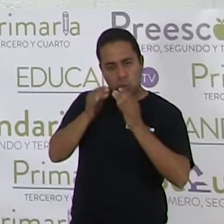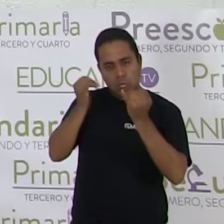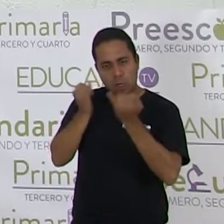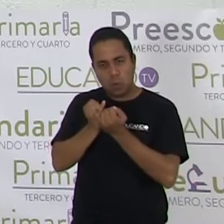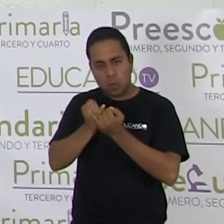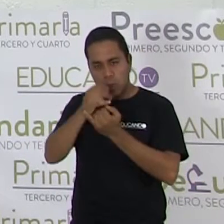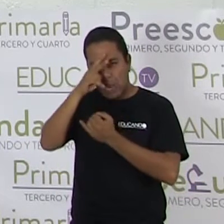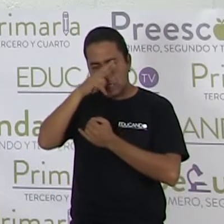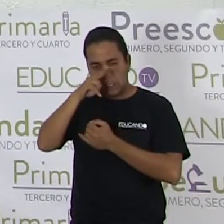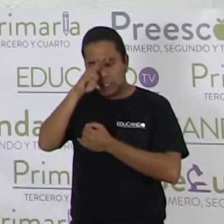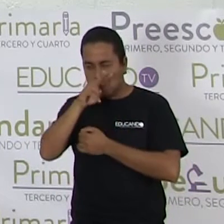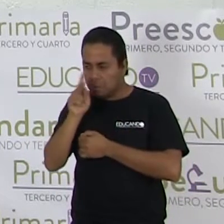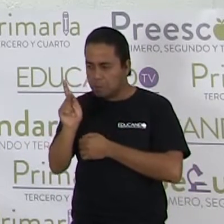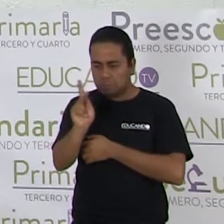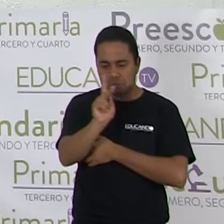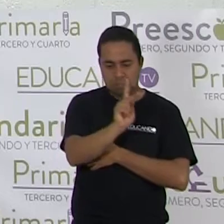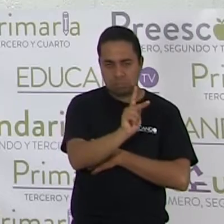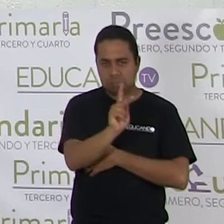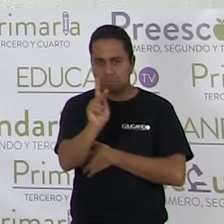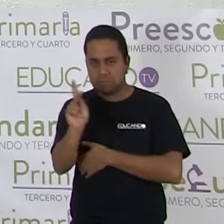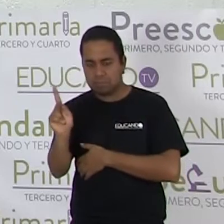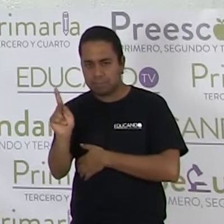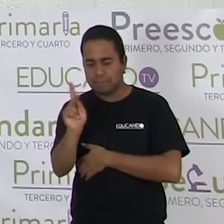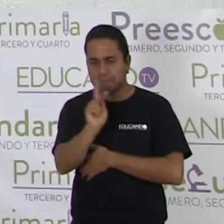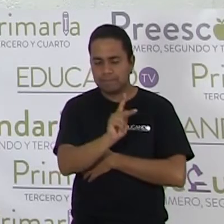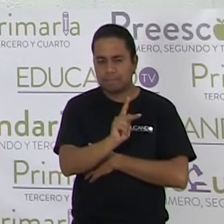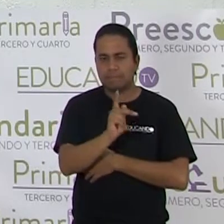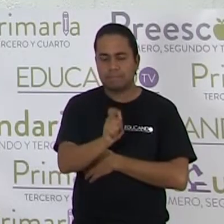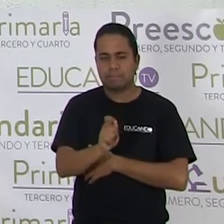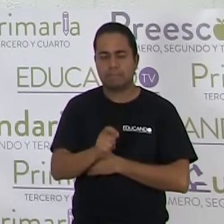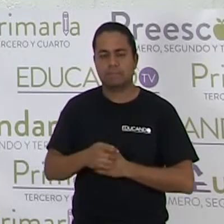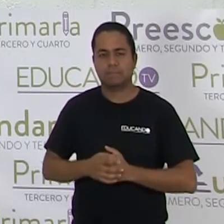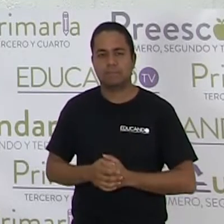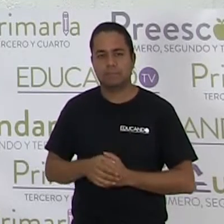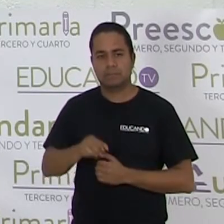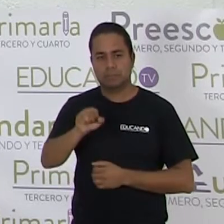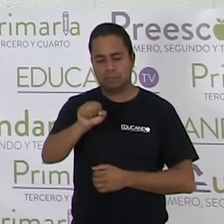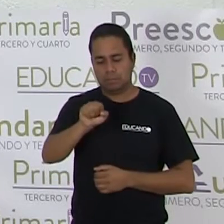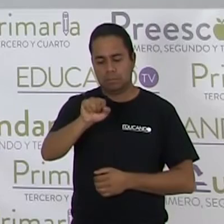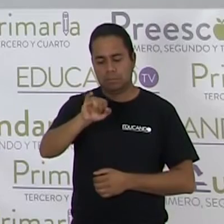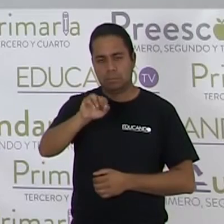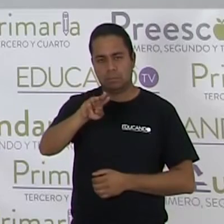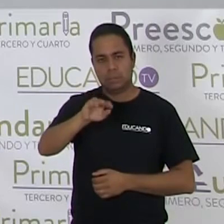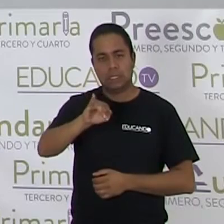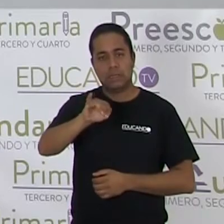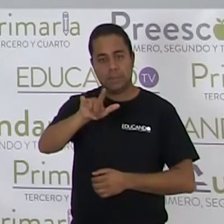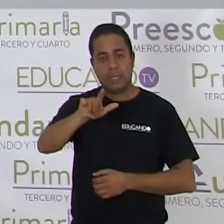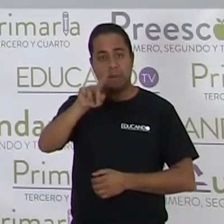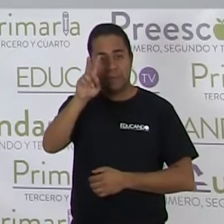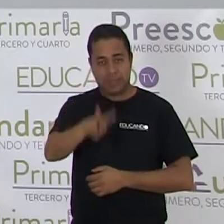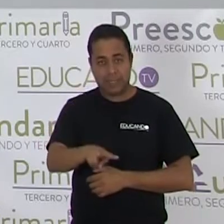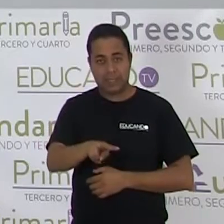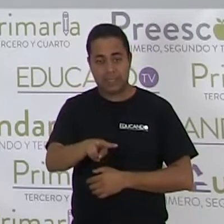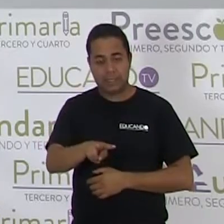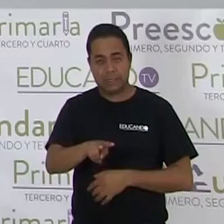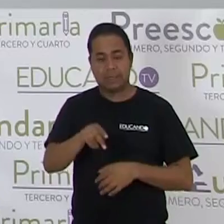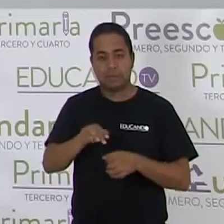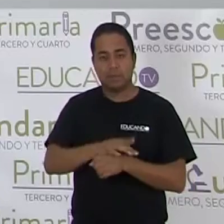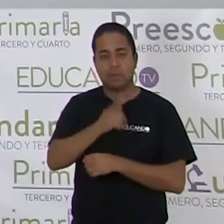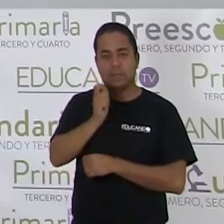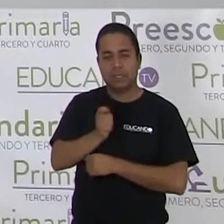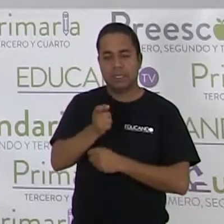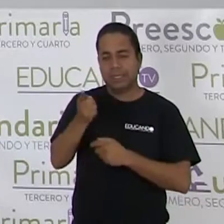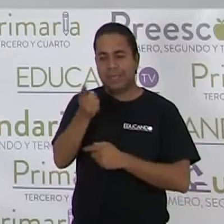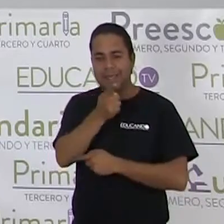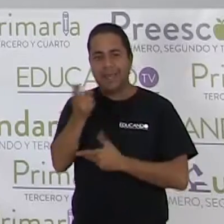del invierno. Es un símil, ¿verdad? Porque está haciendo